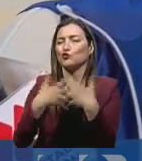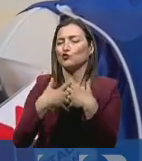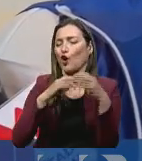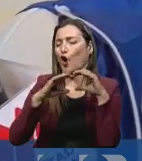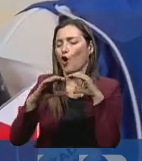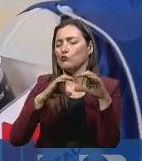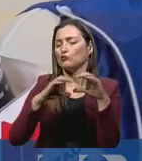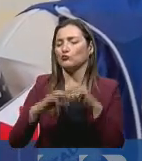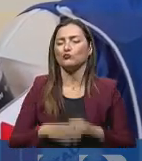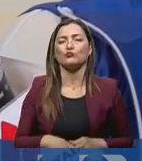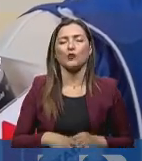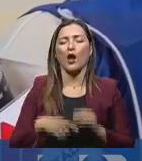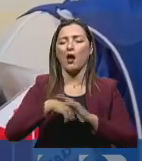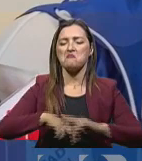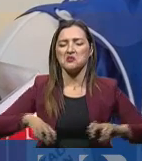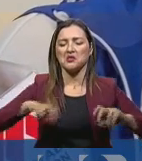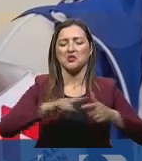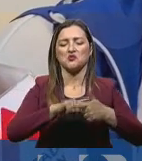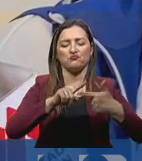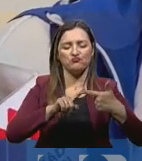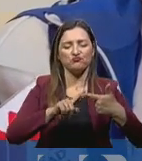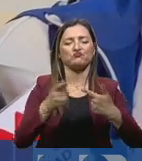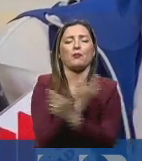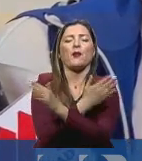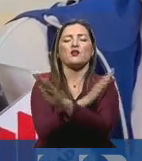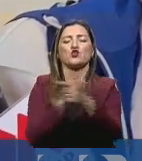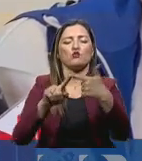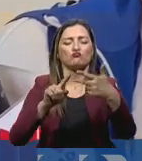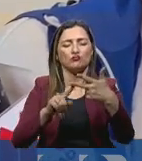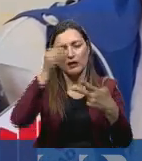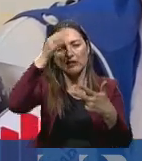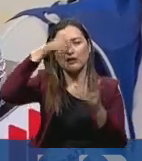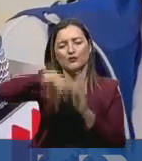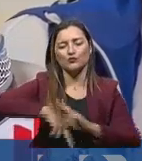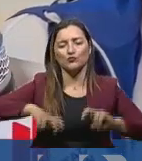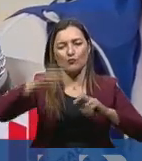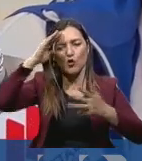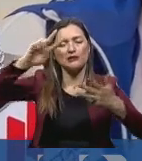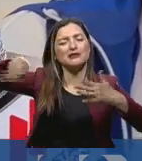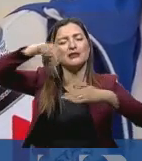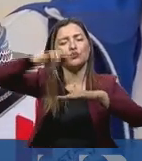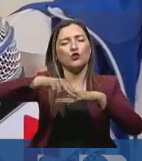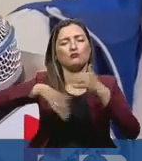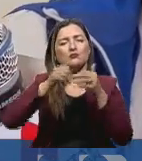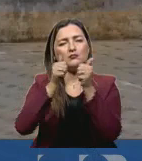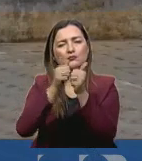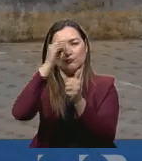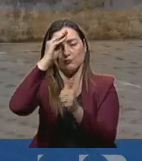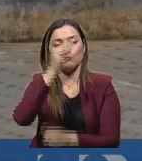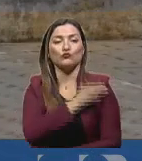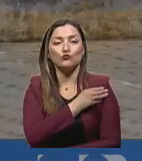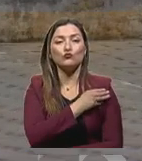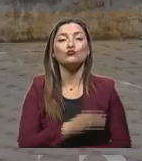de investigación unidades preventivas unidad de inteligencia la Policía Nacional conjuntamente con fuerzas armadas